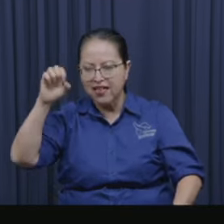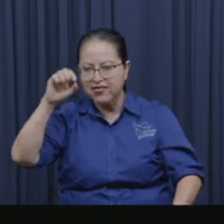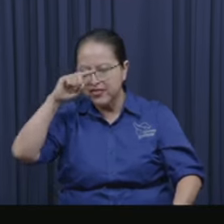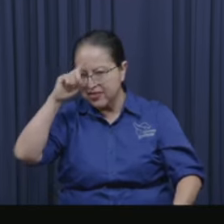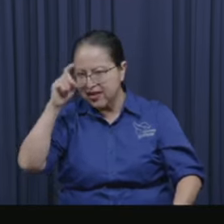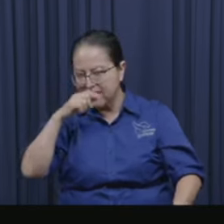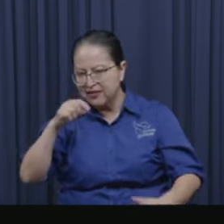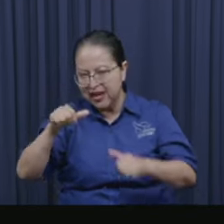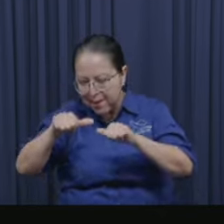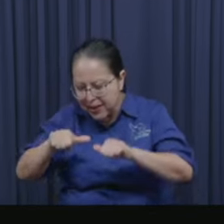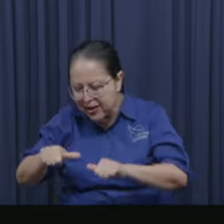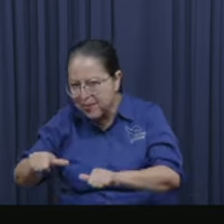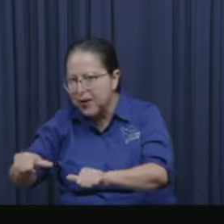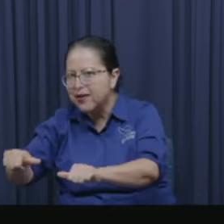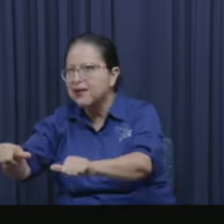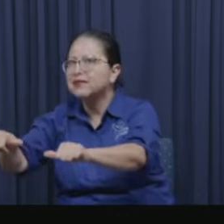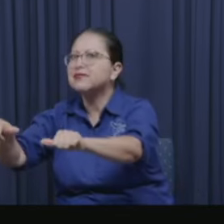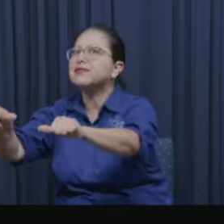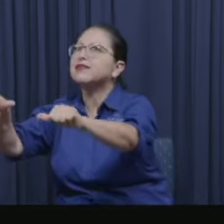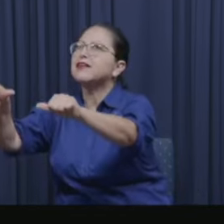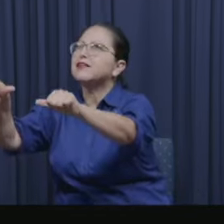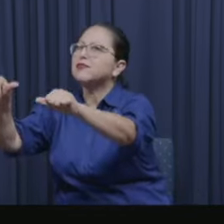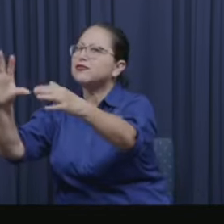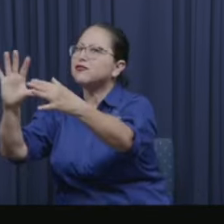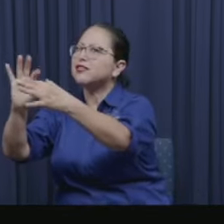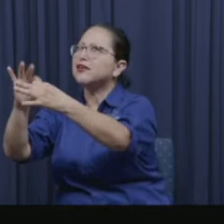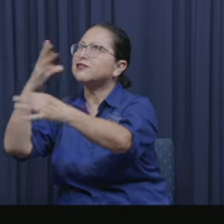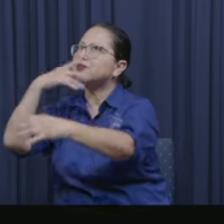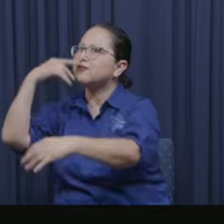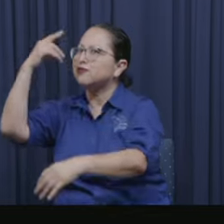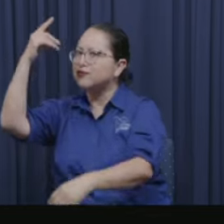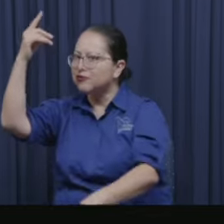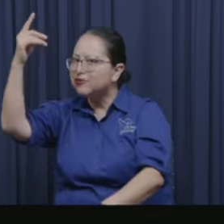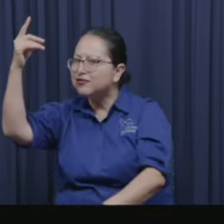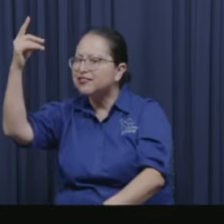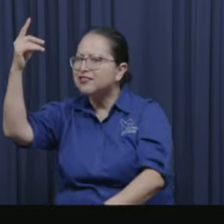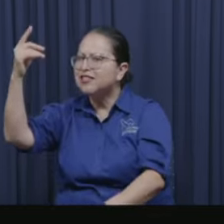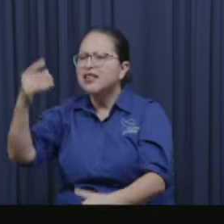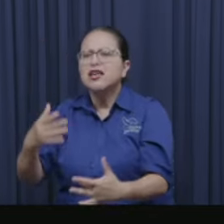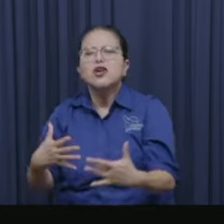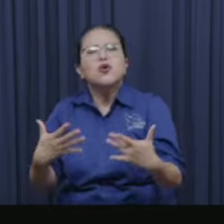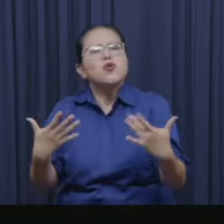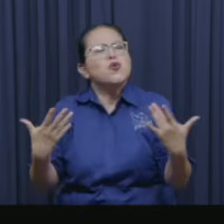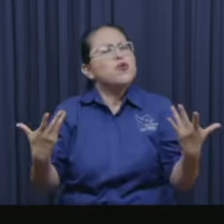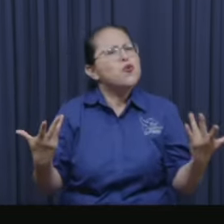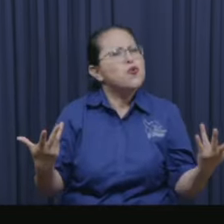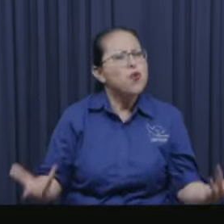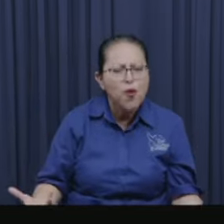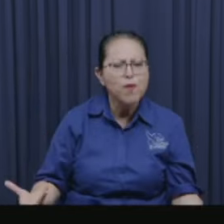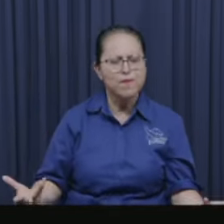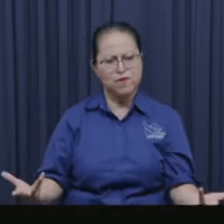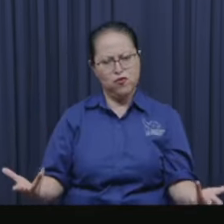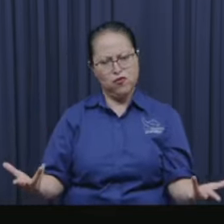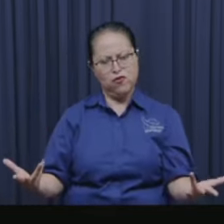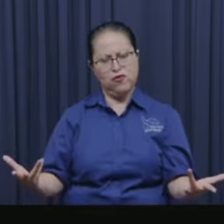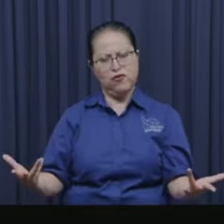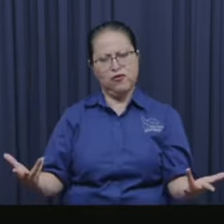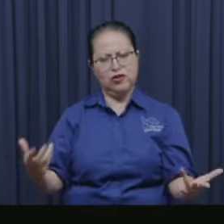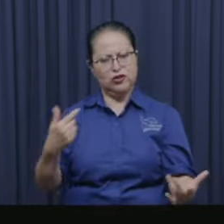que permanezcamos la pregunta aquí sería cómo hago yo para llegar a ser un